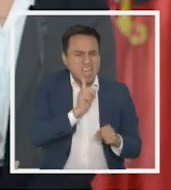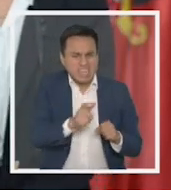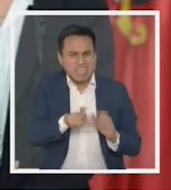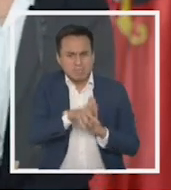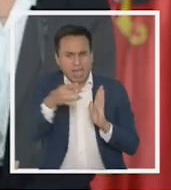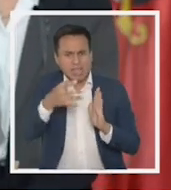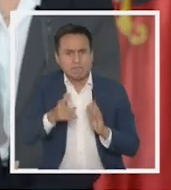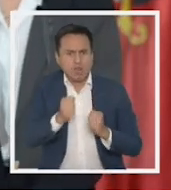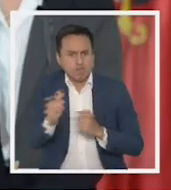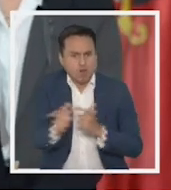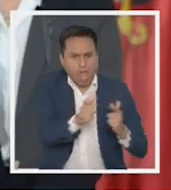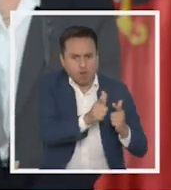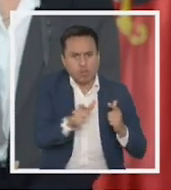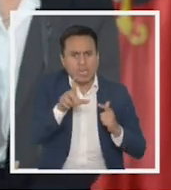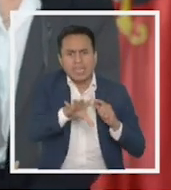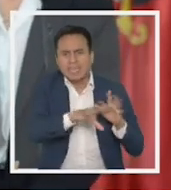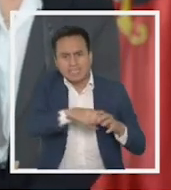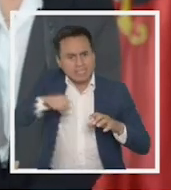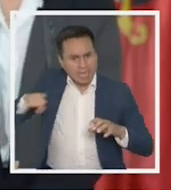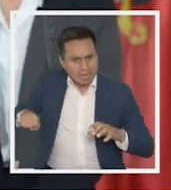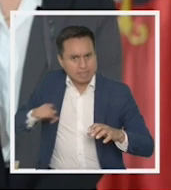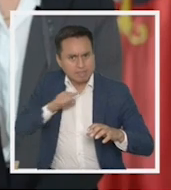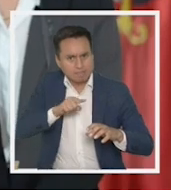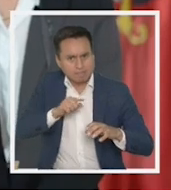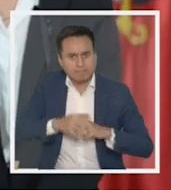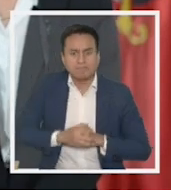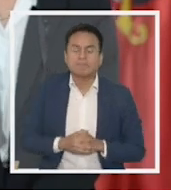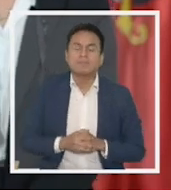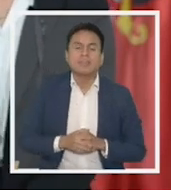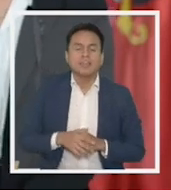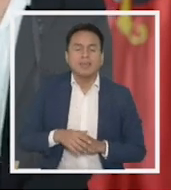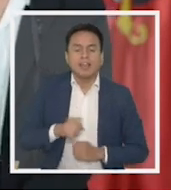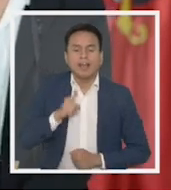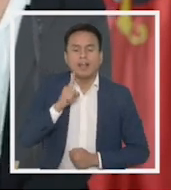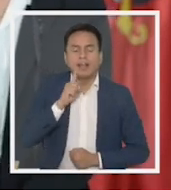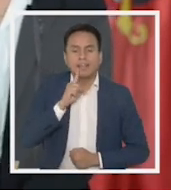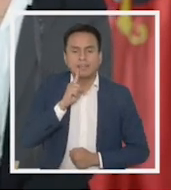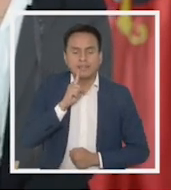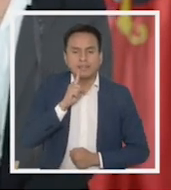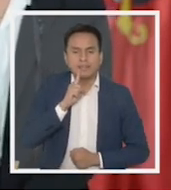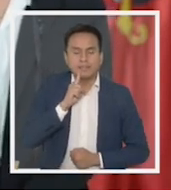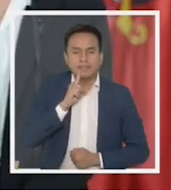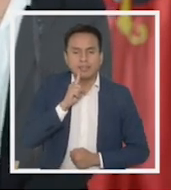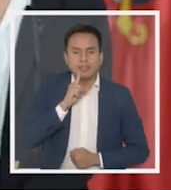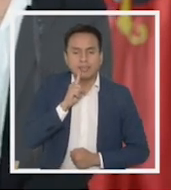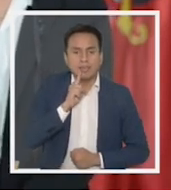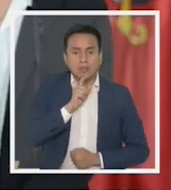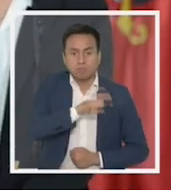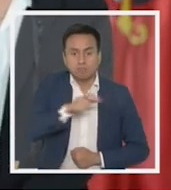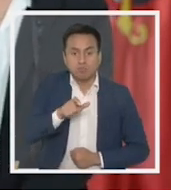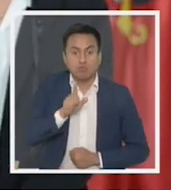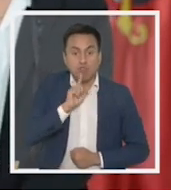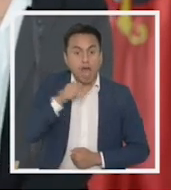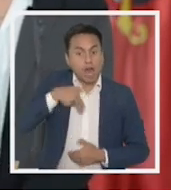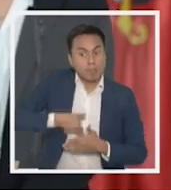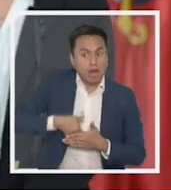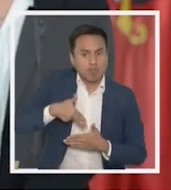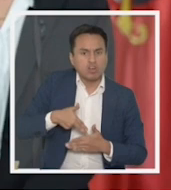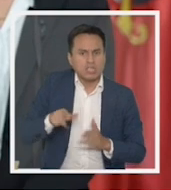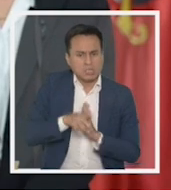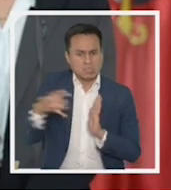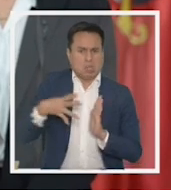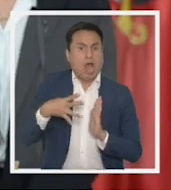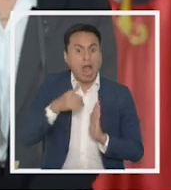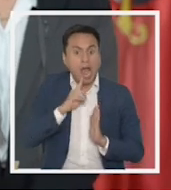A quien esté armado de manera ilegal, le caerá todo el peso de la ley. Vamos